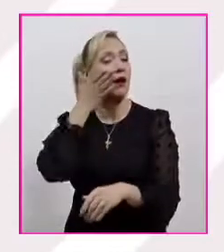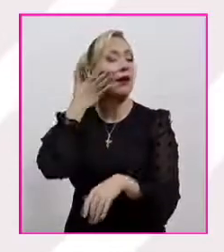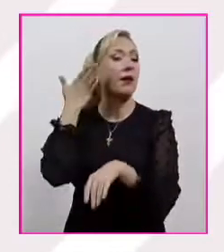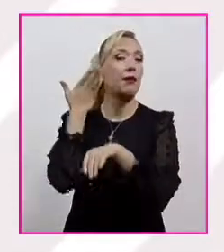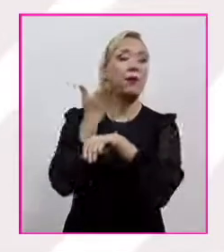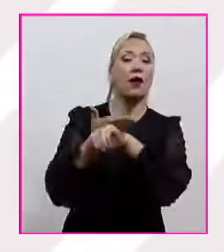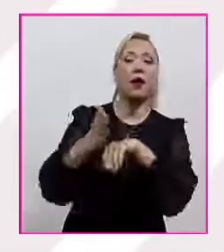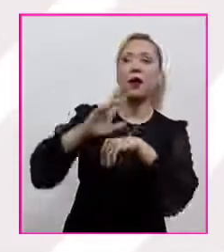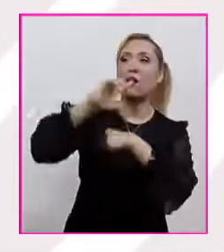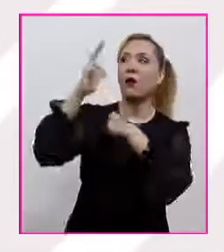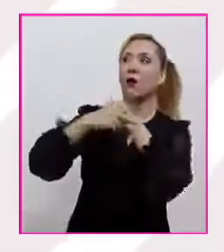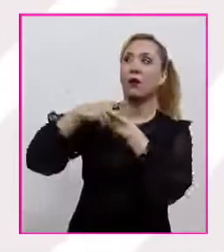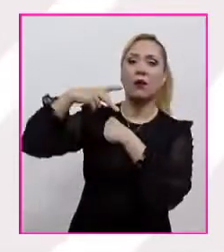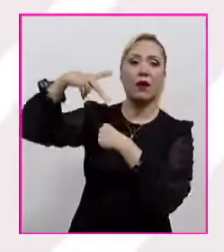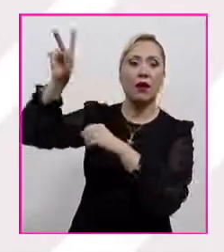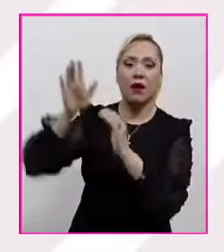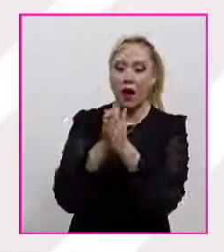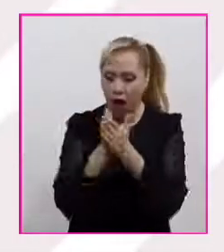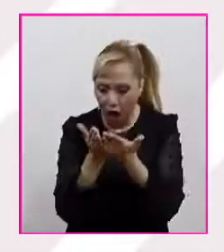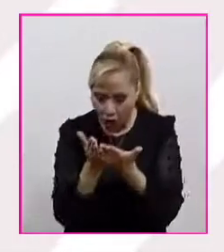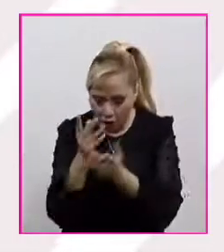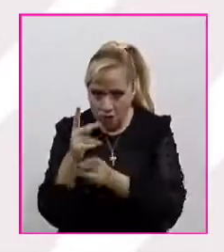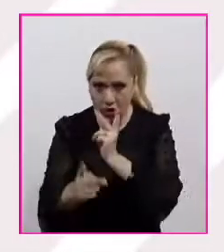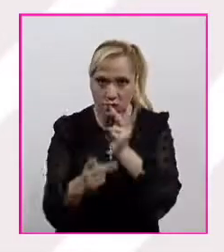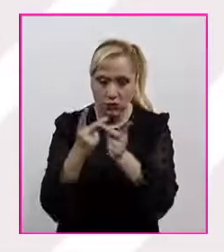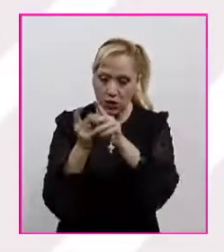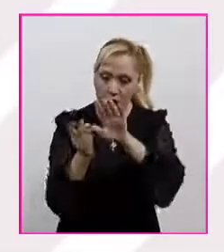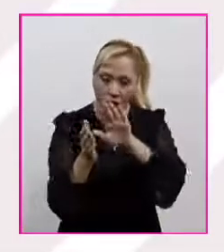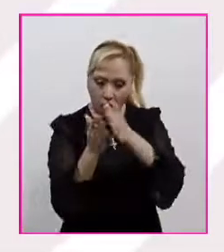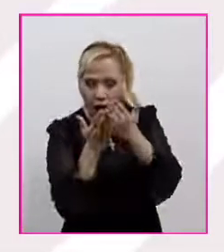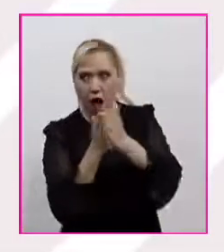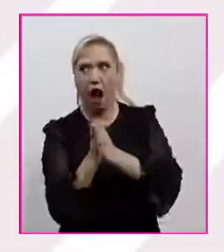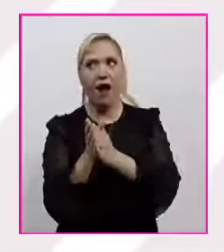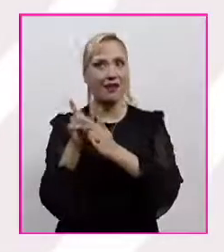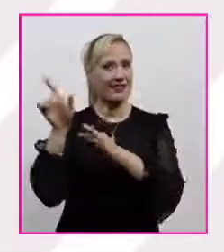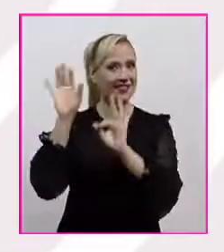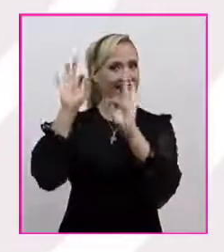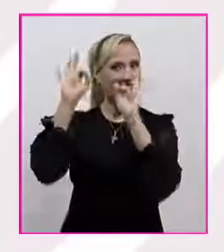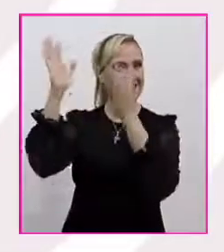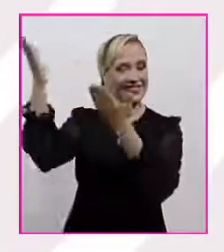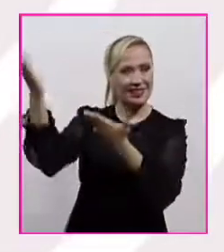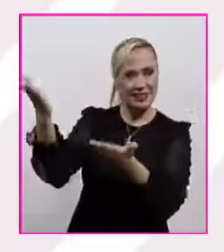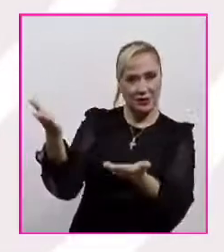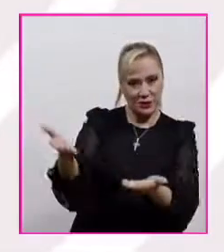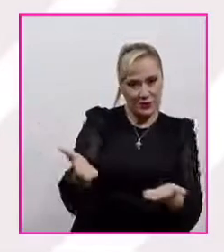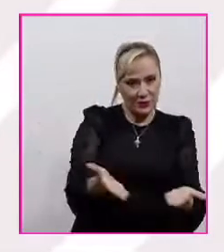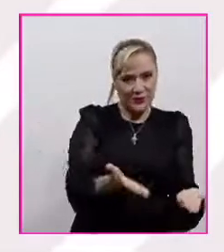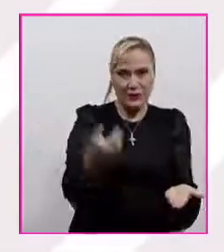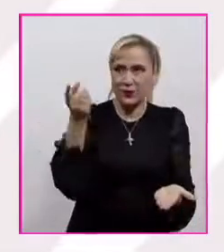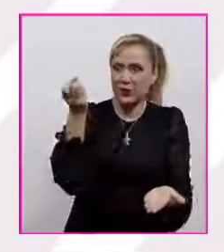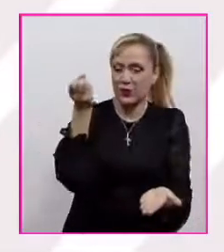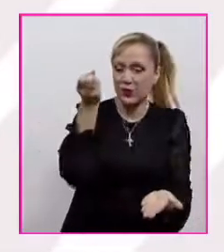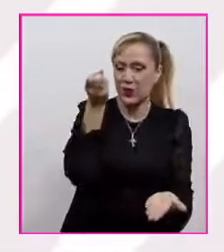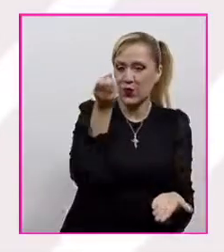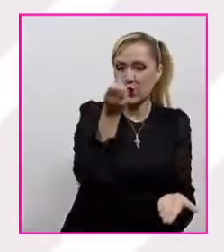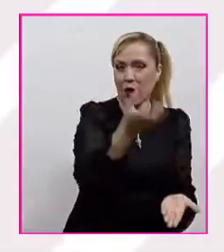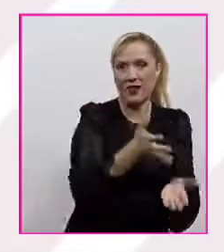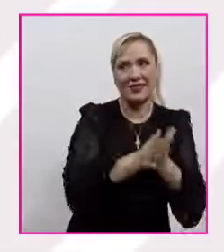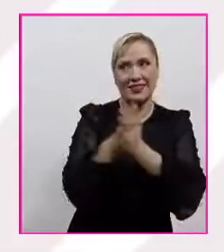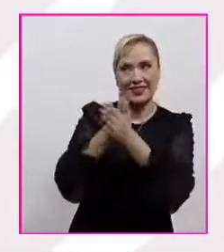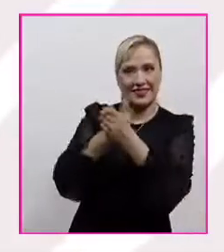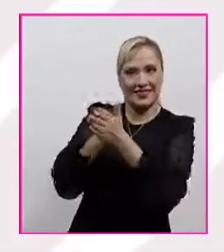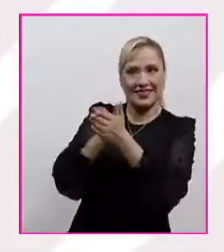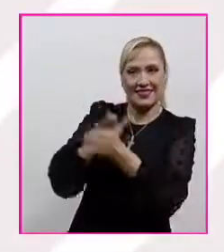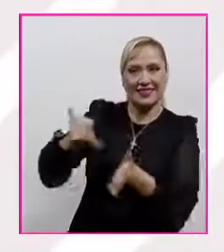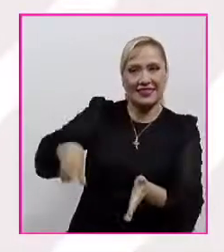origen europeo o sea, creemos que vienen a hacer algo bueno al país, a aportar. Y cuando vemos tal vez a